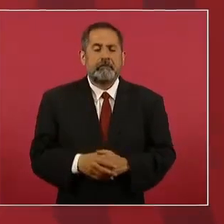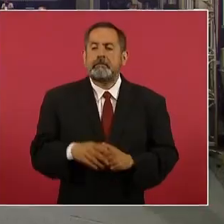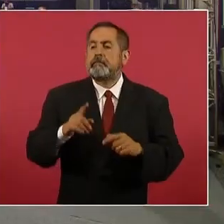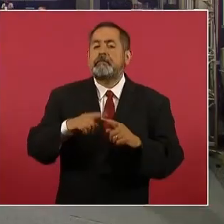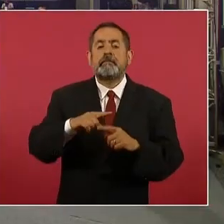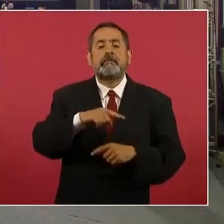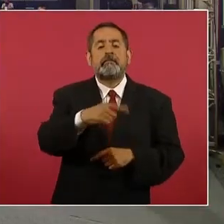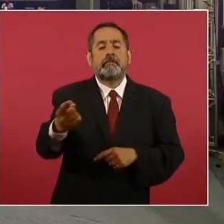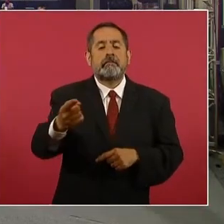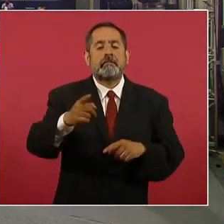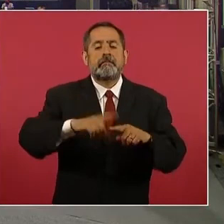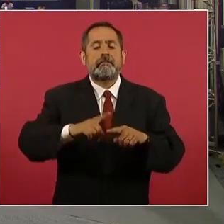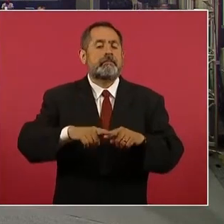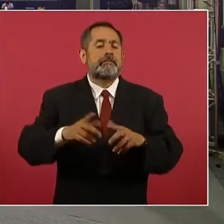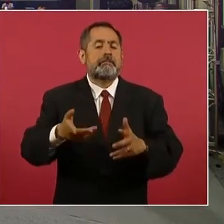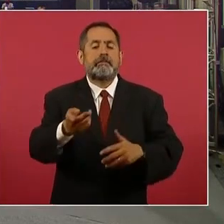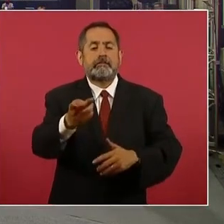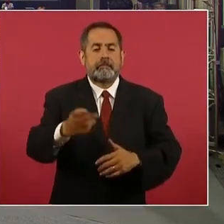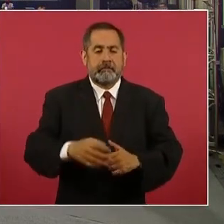sigue?